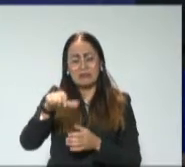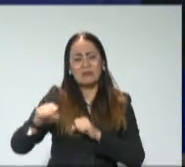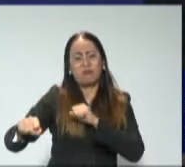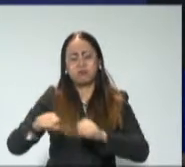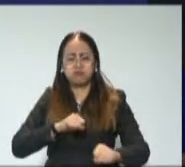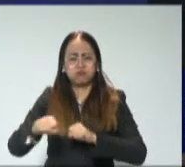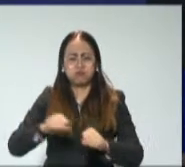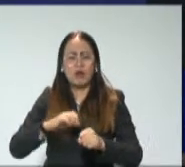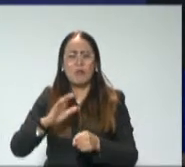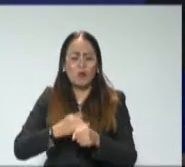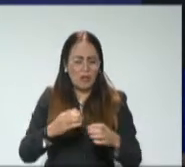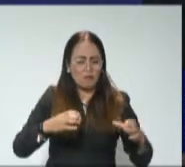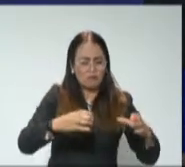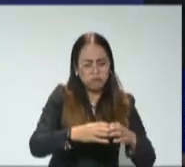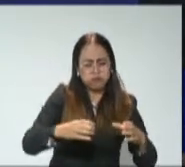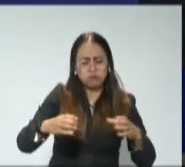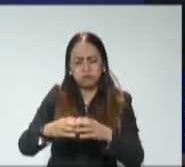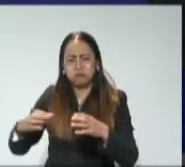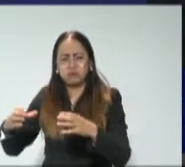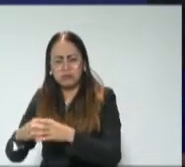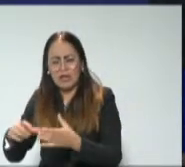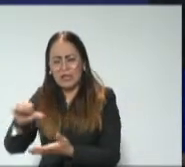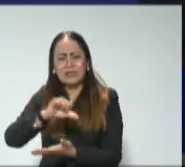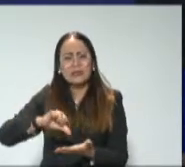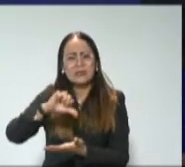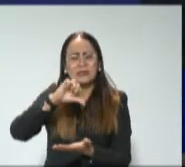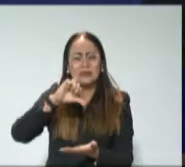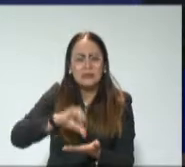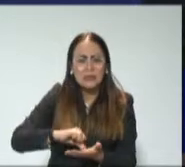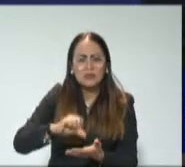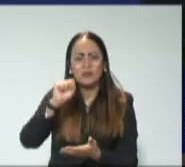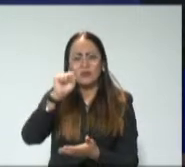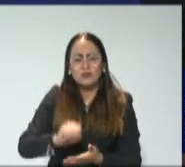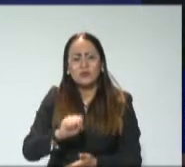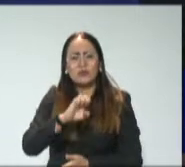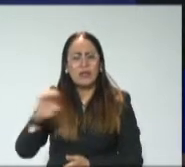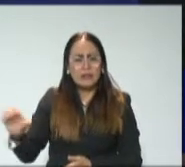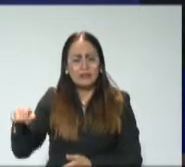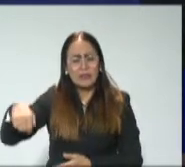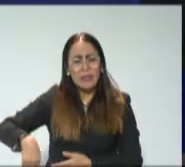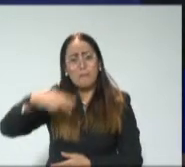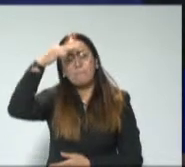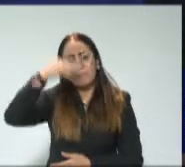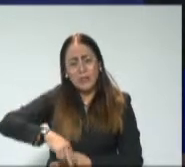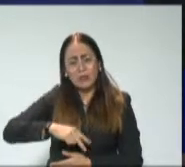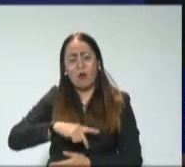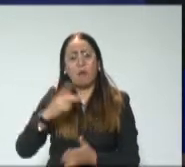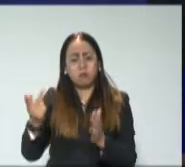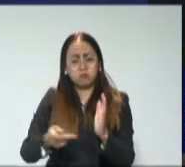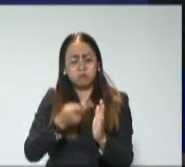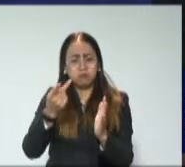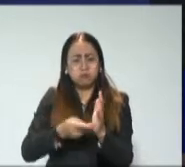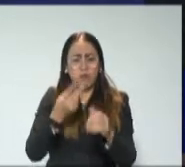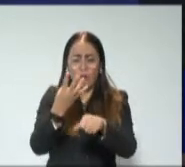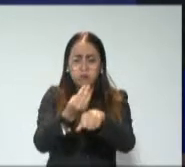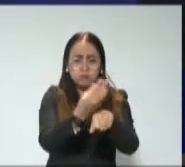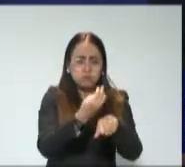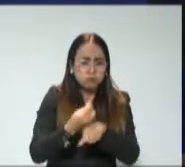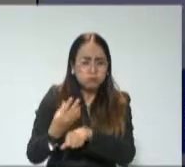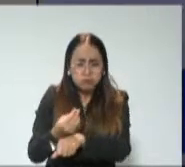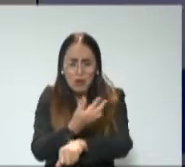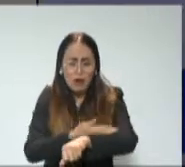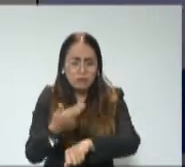comunidades sobre todo afectadas del centro y del sureste de México no se han podido restablecer y no ha habido la